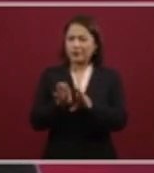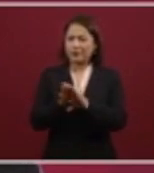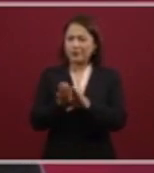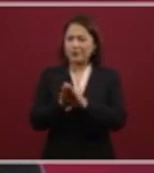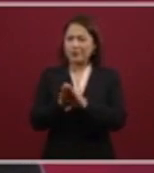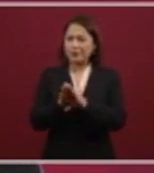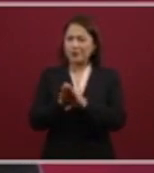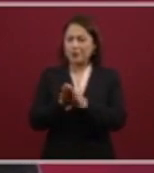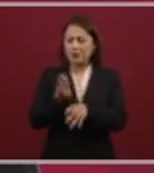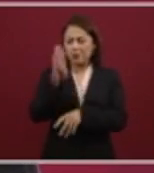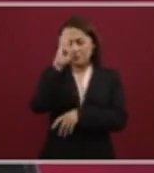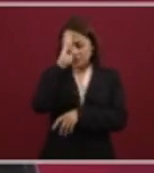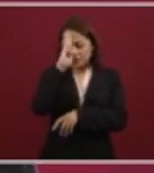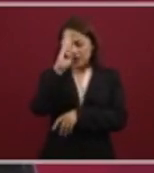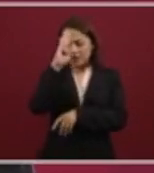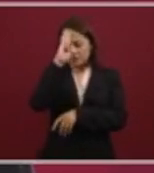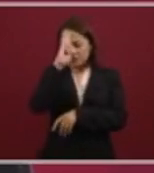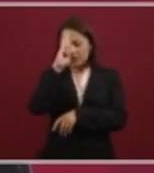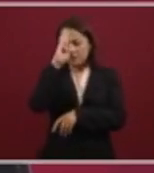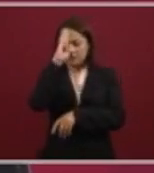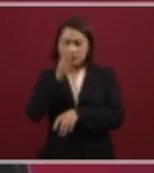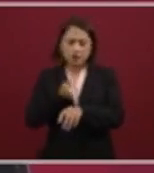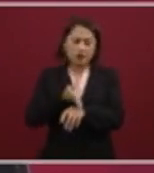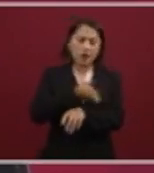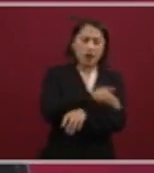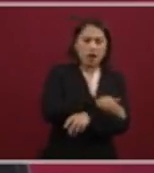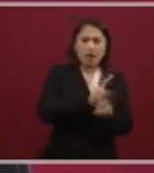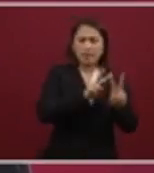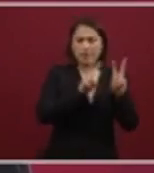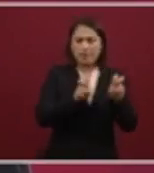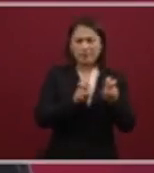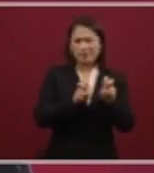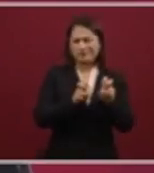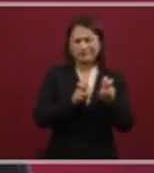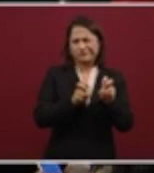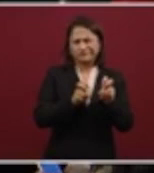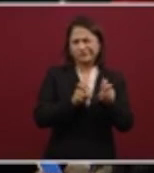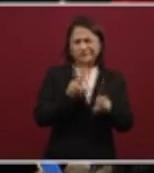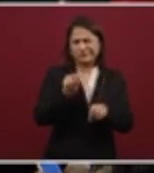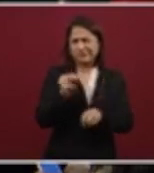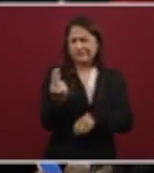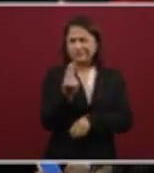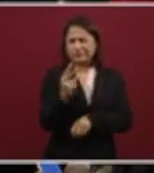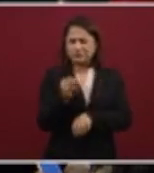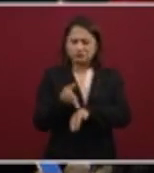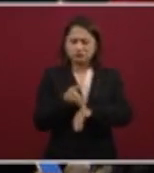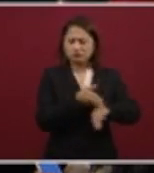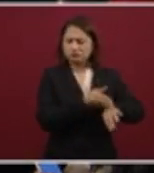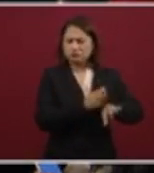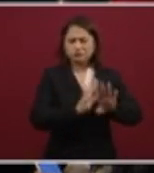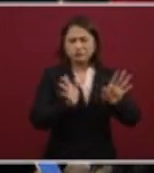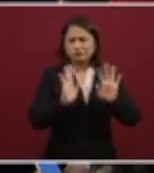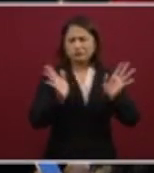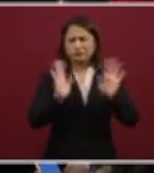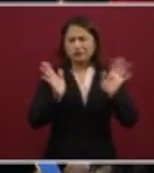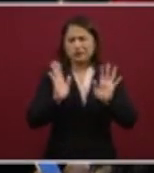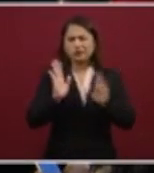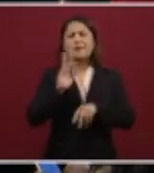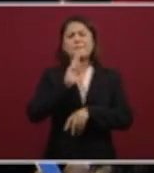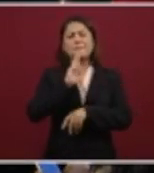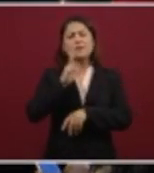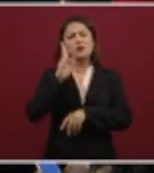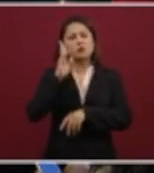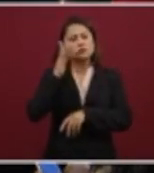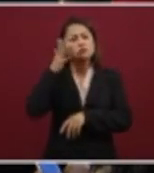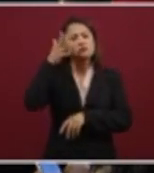anclados en el pasado, que debemos de ver hacia adelante. Ese es mi punto de vista, eso es lo que he sostenido,